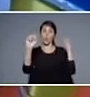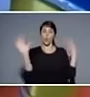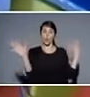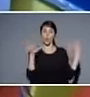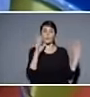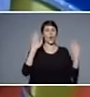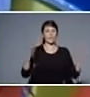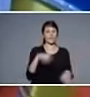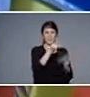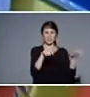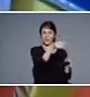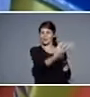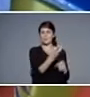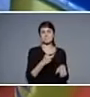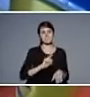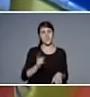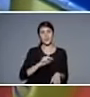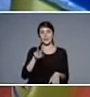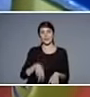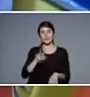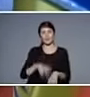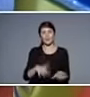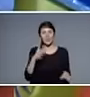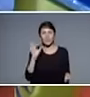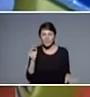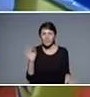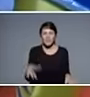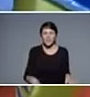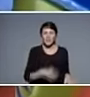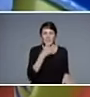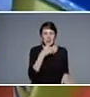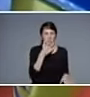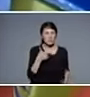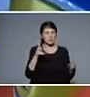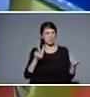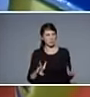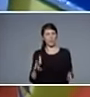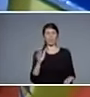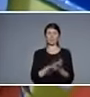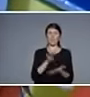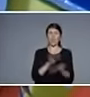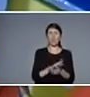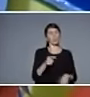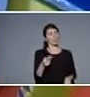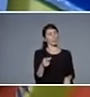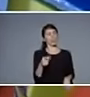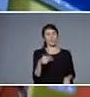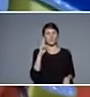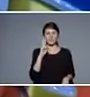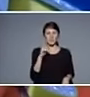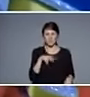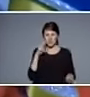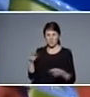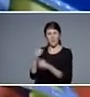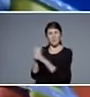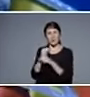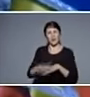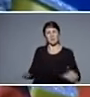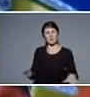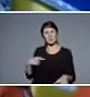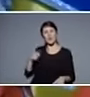ver a los niños cantar. De verdad, ¿no les da vergüenza estar ahí, bien repochados, después de lo que pasa con nuestras murgas infantiles,